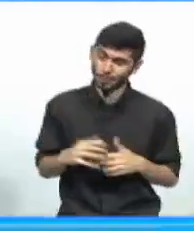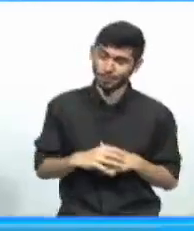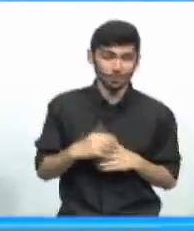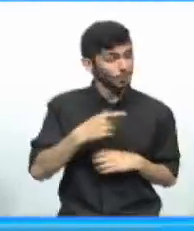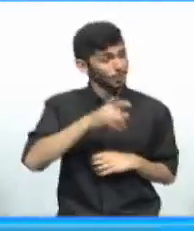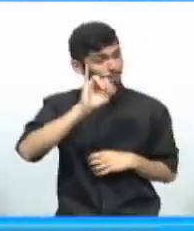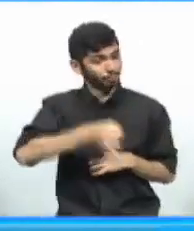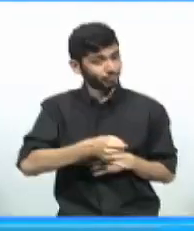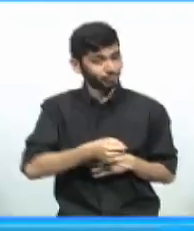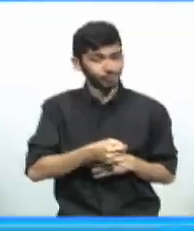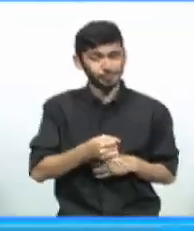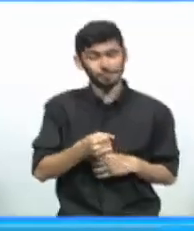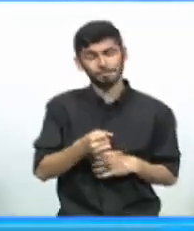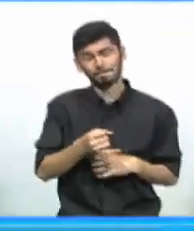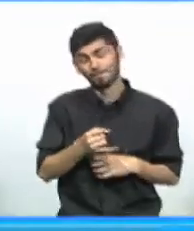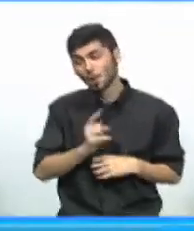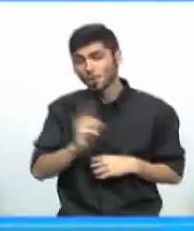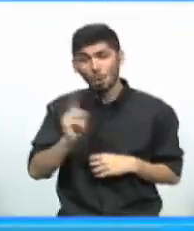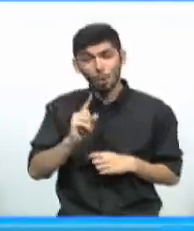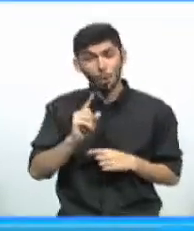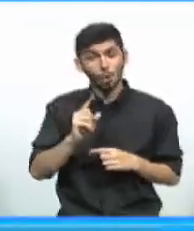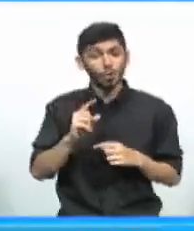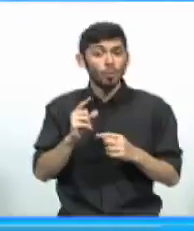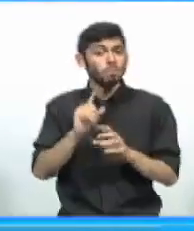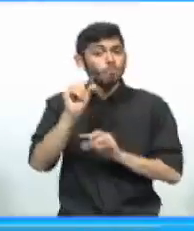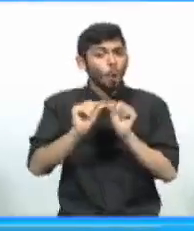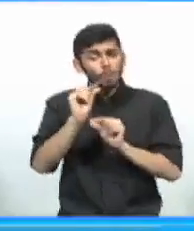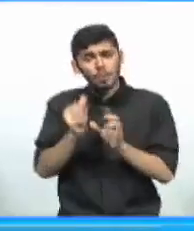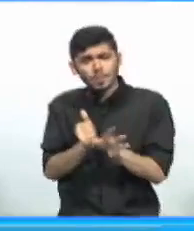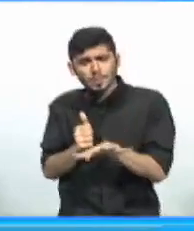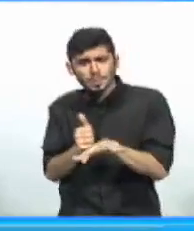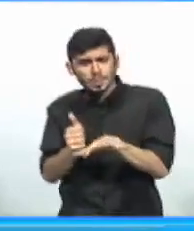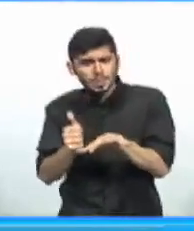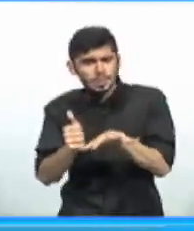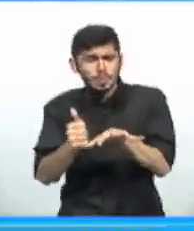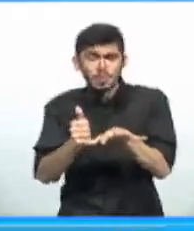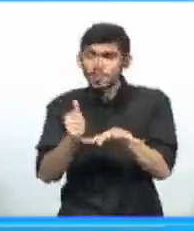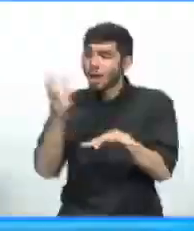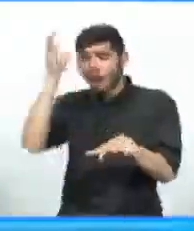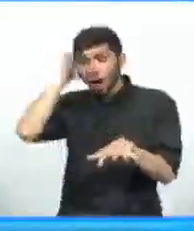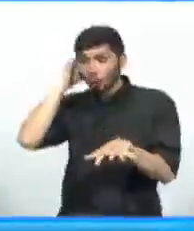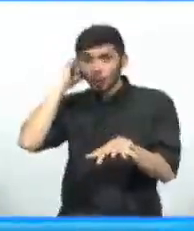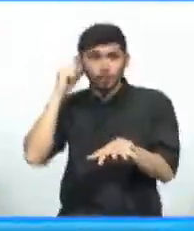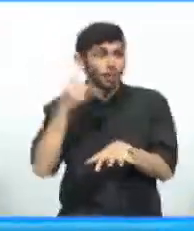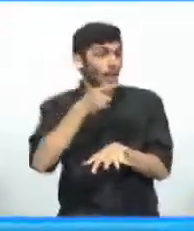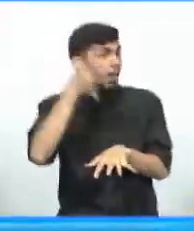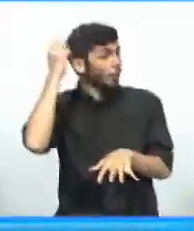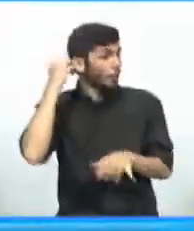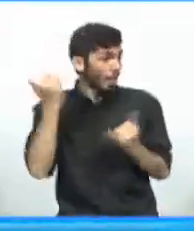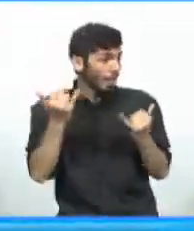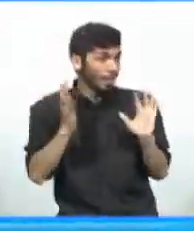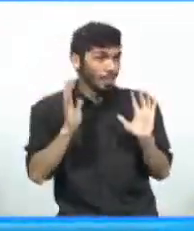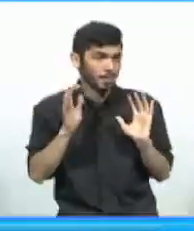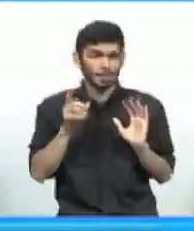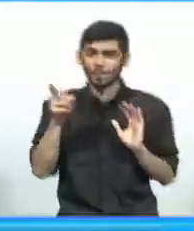ganar? No, los voy a ir cazando de atrás, a las rubias principalmente. Ahí hay una. Sí. Vos vas a